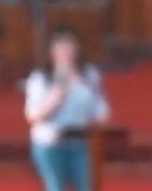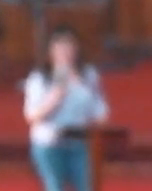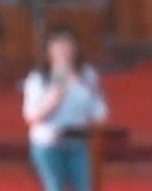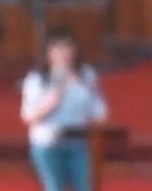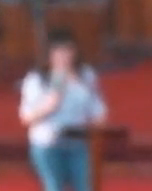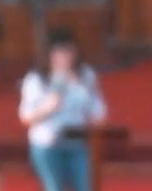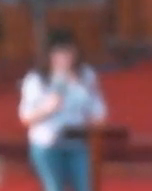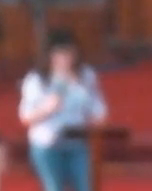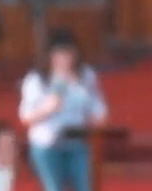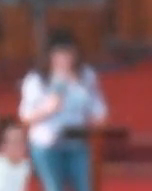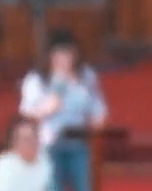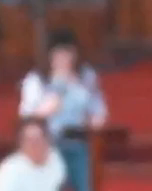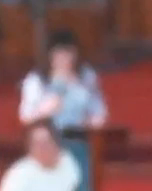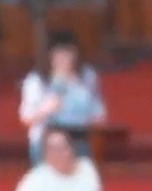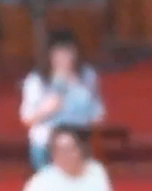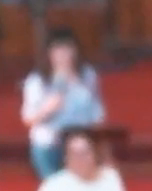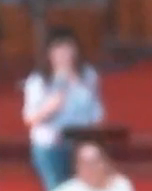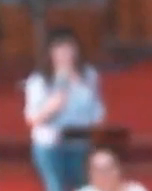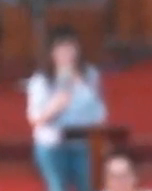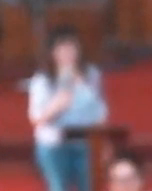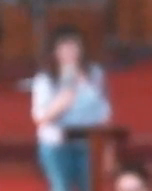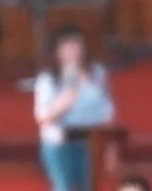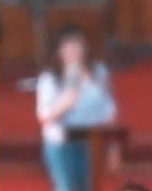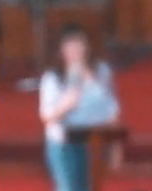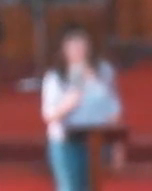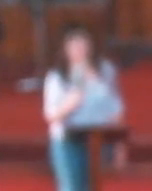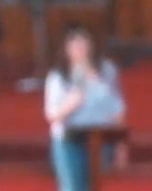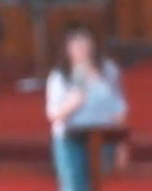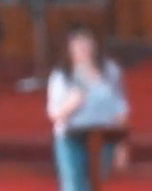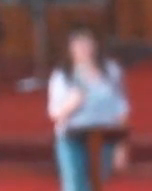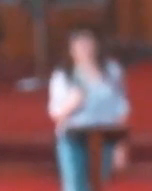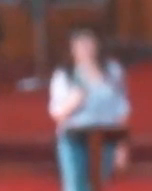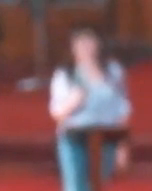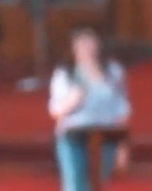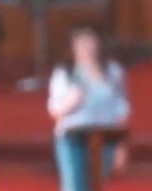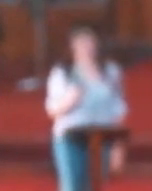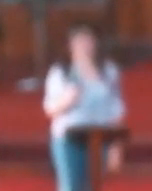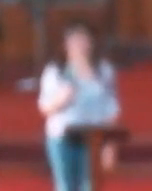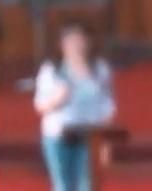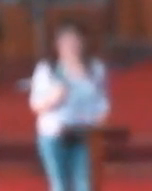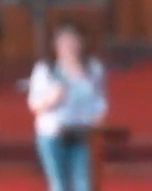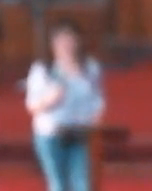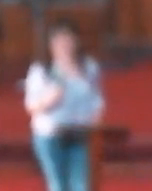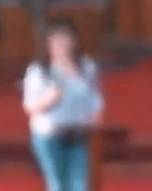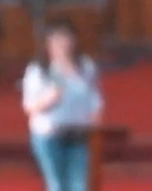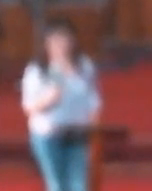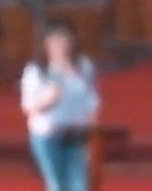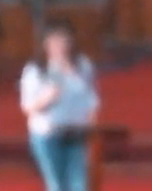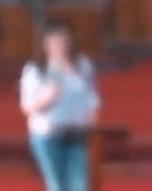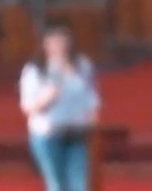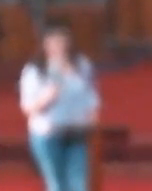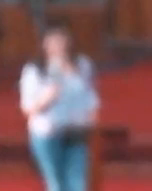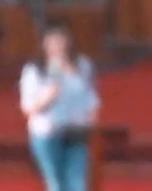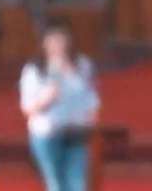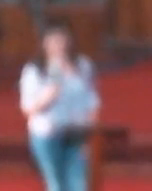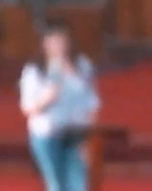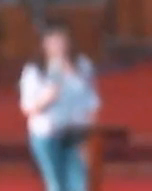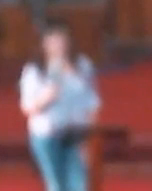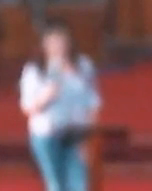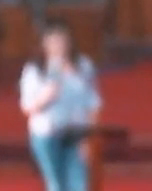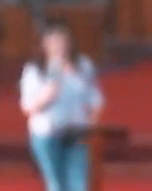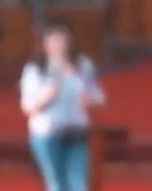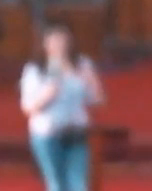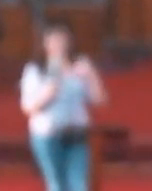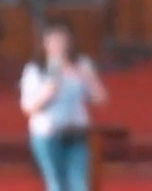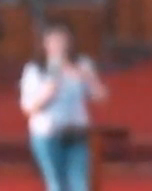James says is that we need to dominate our tongue. Y a veces le dejamos mecate largo y nuestra lengua anda haciendo cosas que no debe